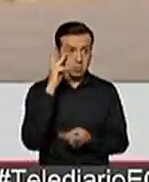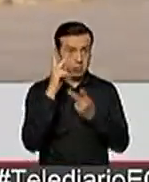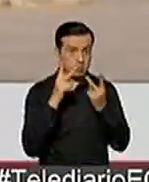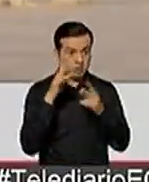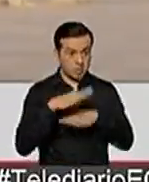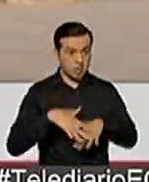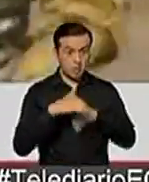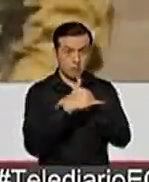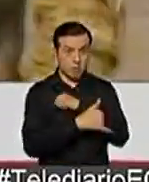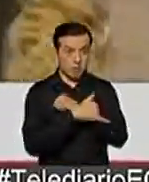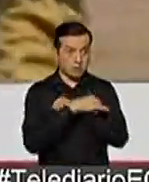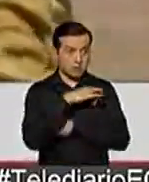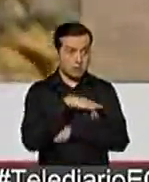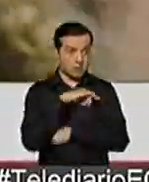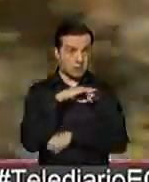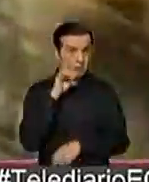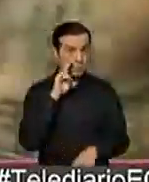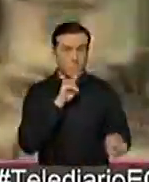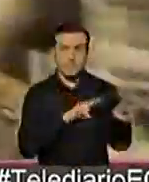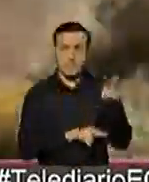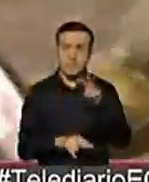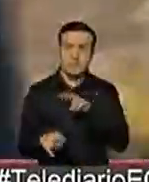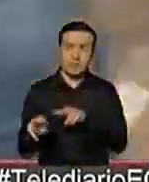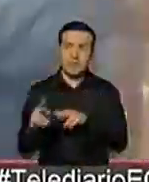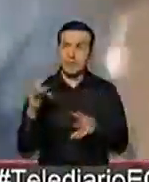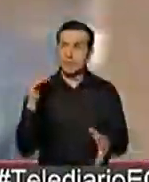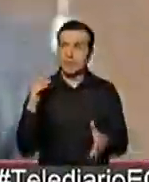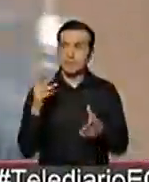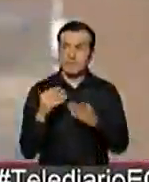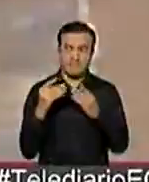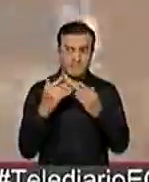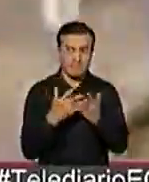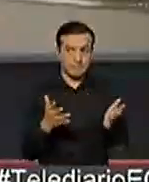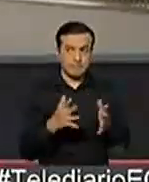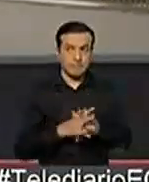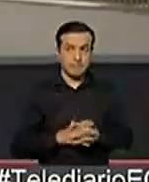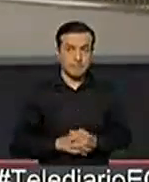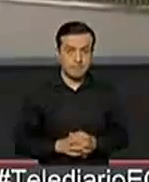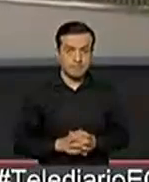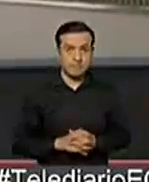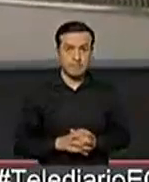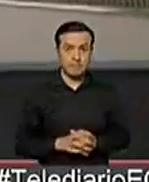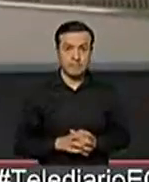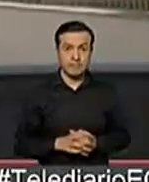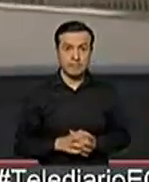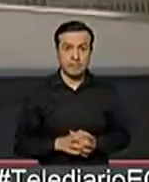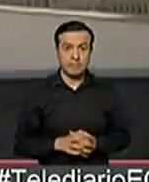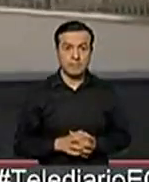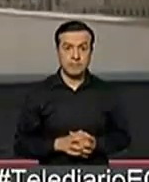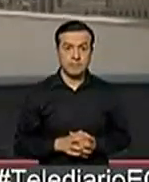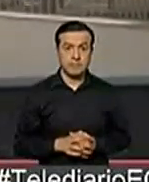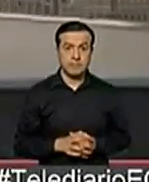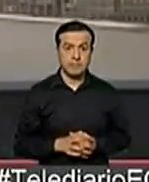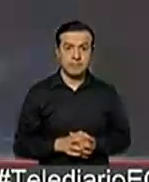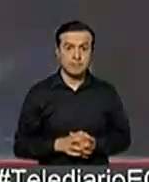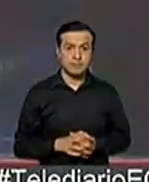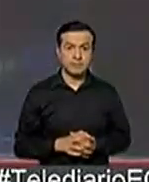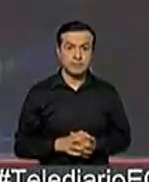nación y puedan presenciar los hechos registrados en las recientes manifestaciones. Fernanda de la Bastida, Medios